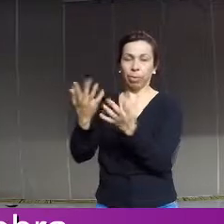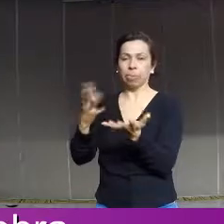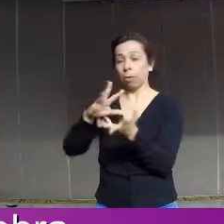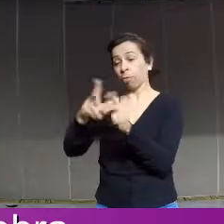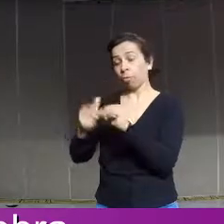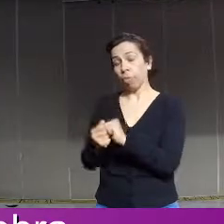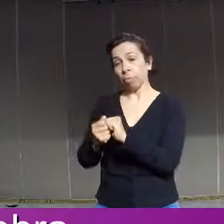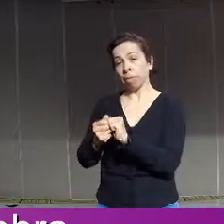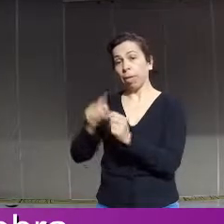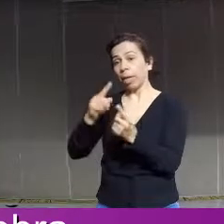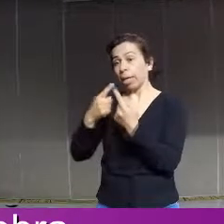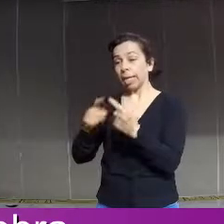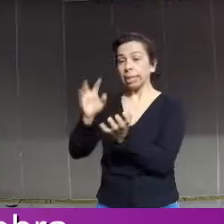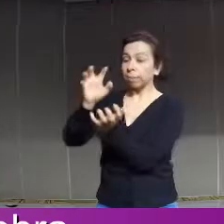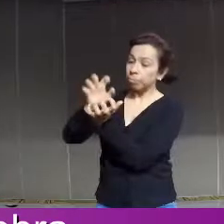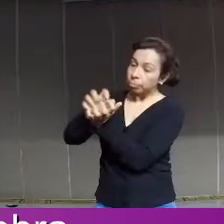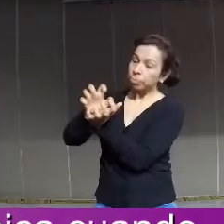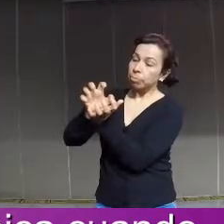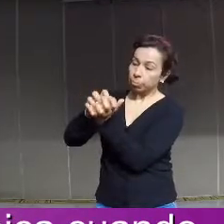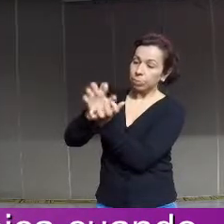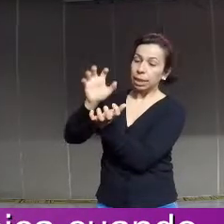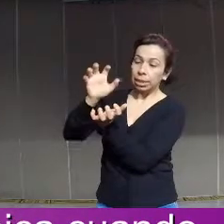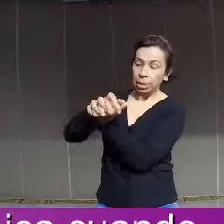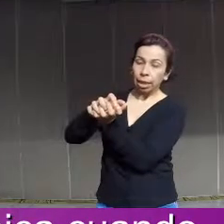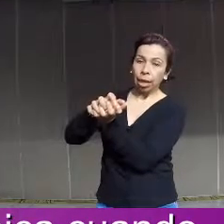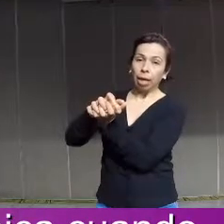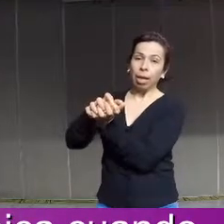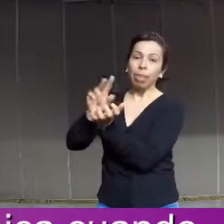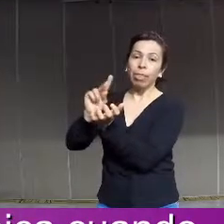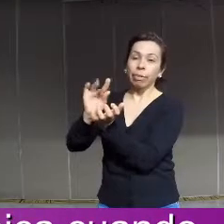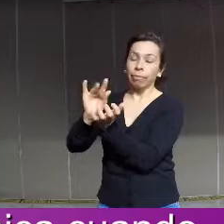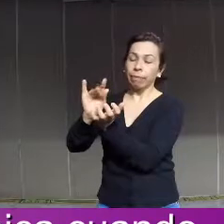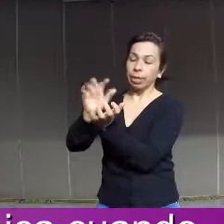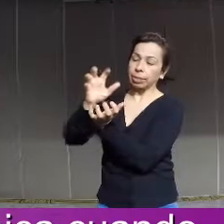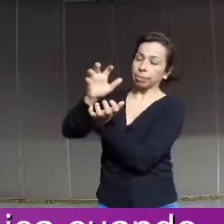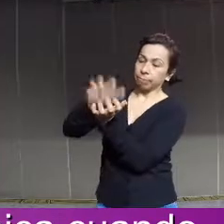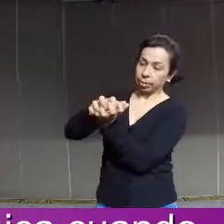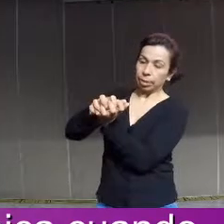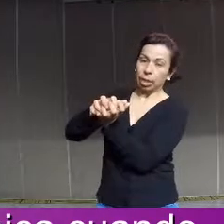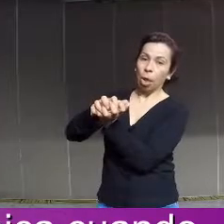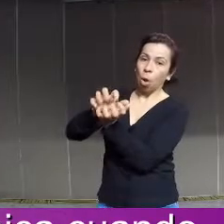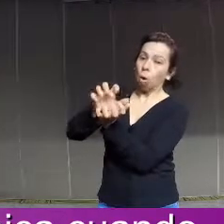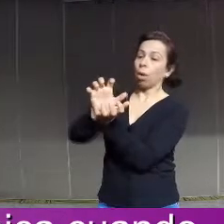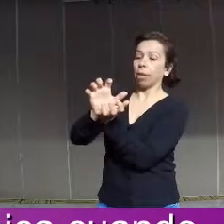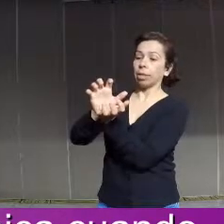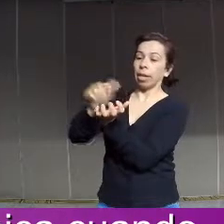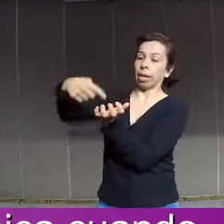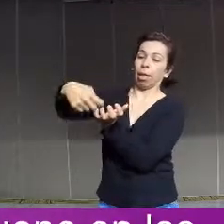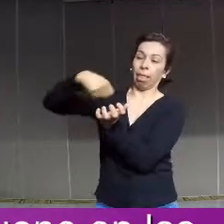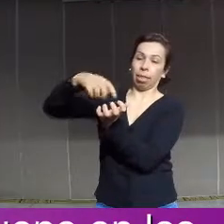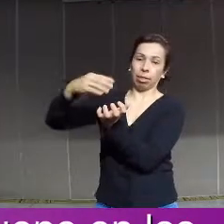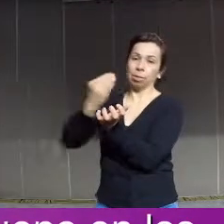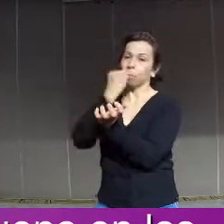de lo posible, el sellado labial siempre va a ser mucho mejor a que le tiremos la comida dentro de la boca,